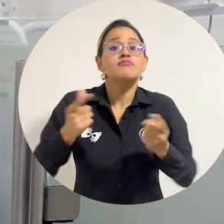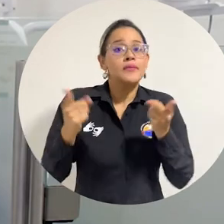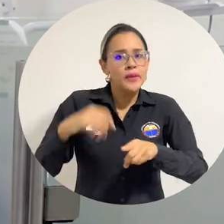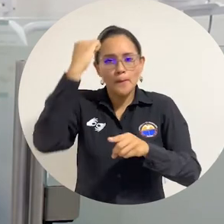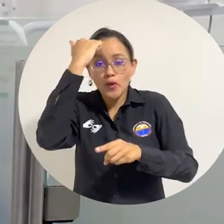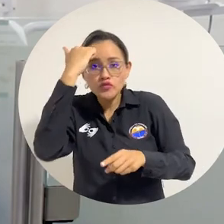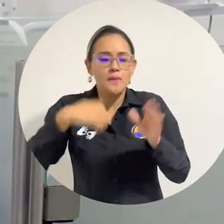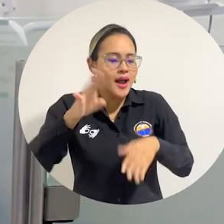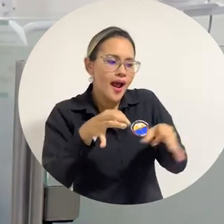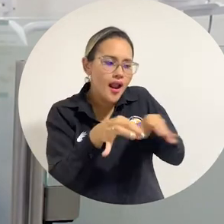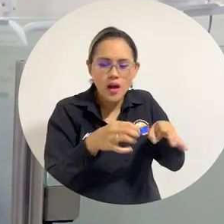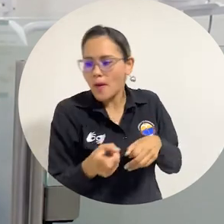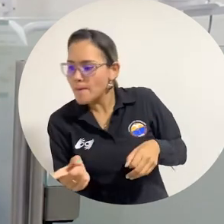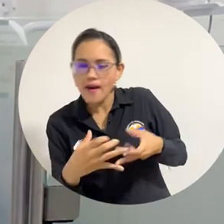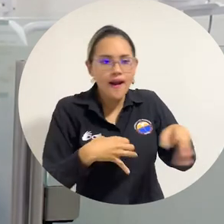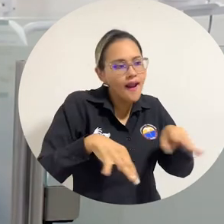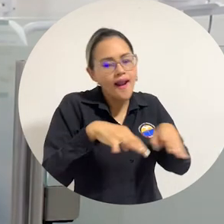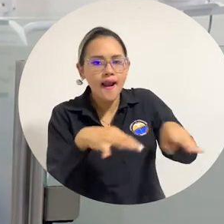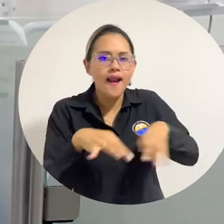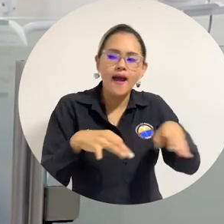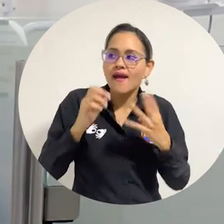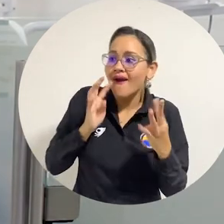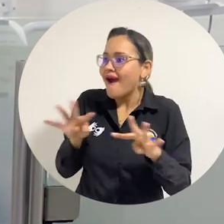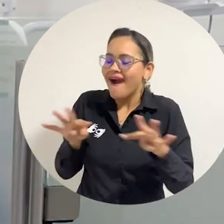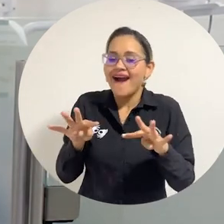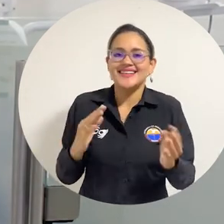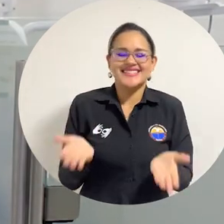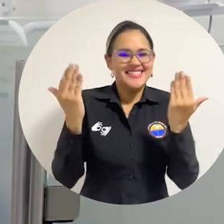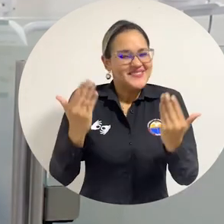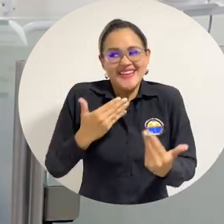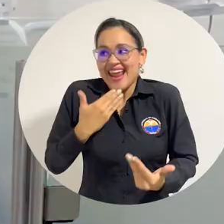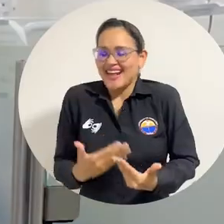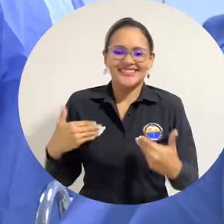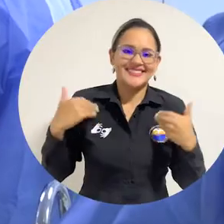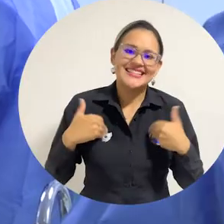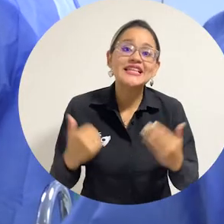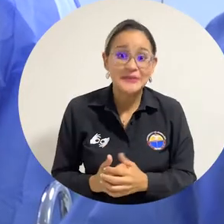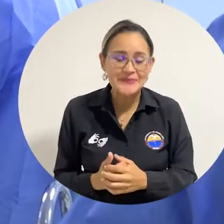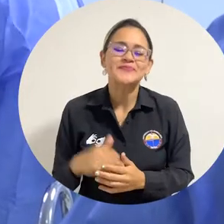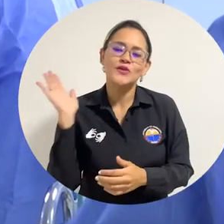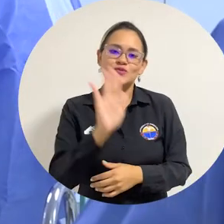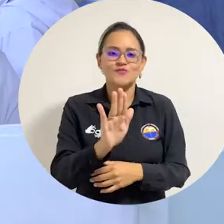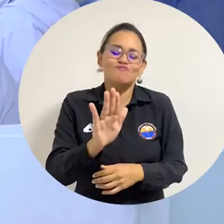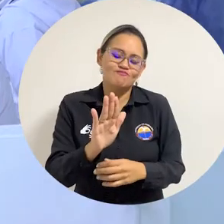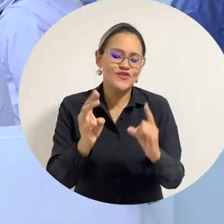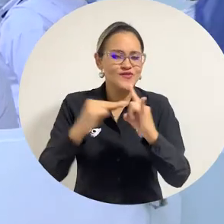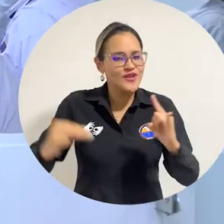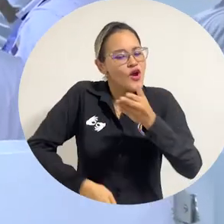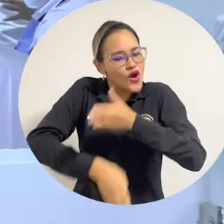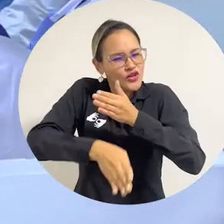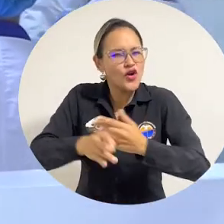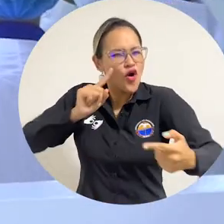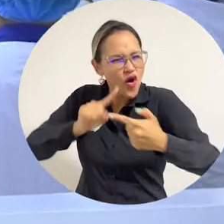profesores también están en esta dinámica que se sienten agradados. Con esta entrega, Unimagdalena sigue